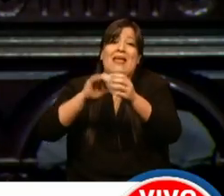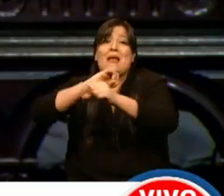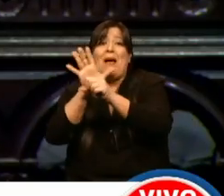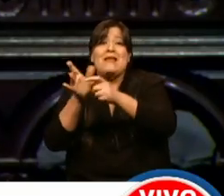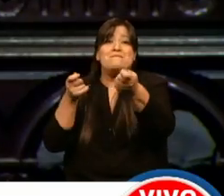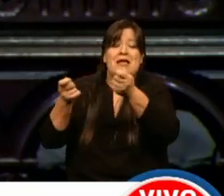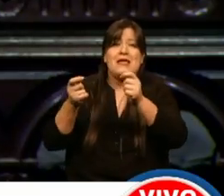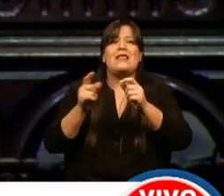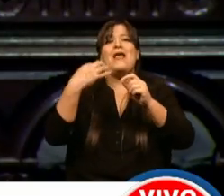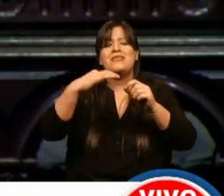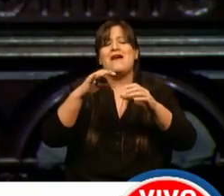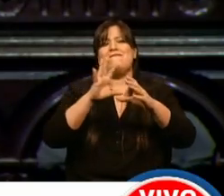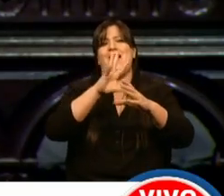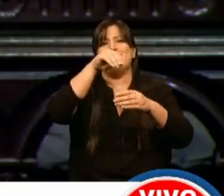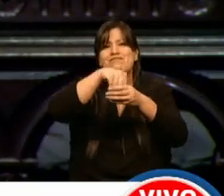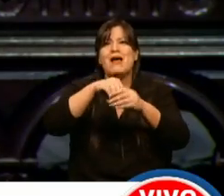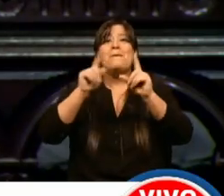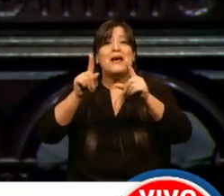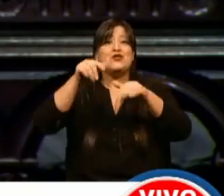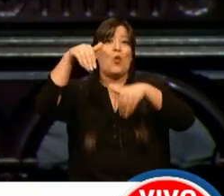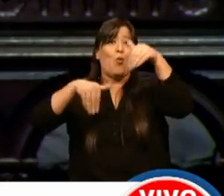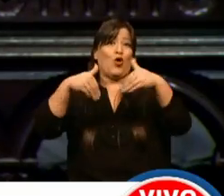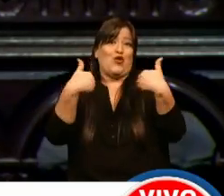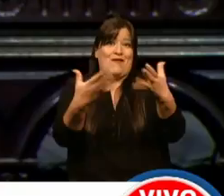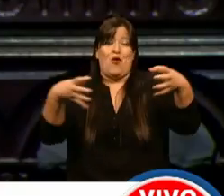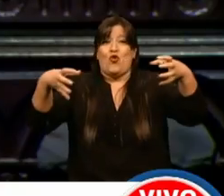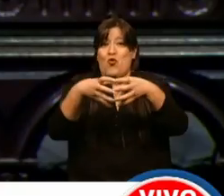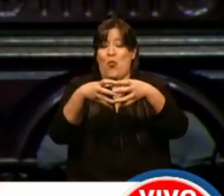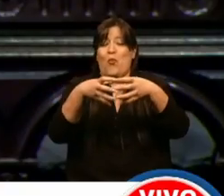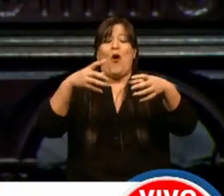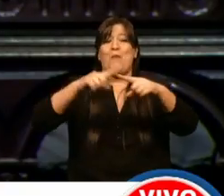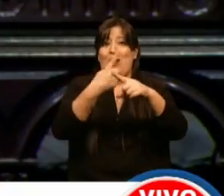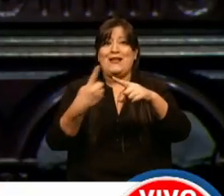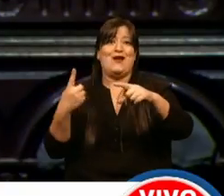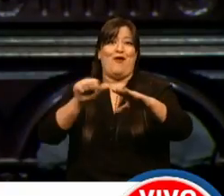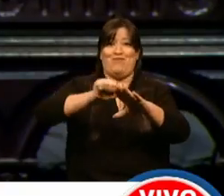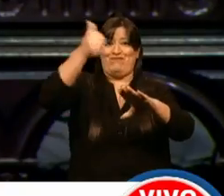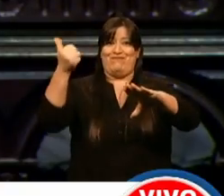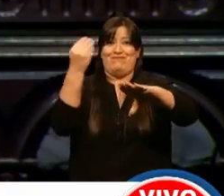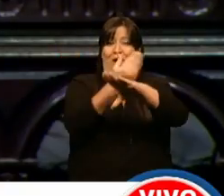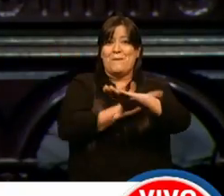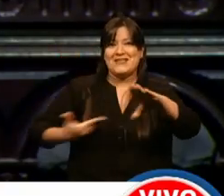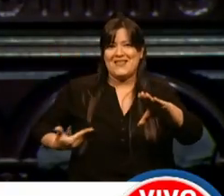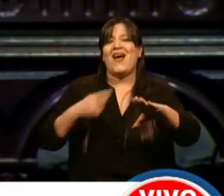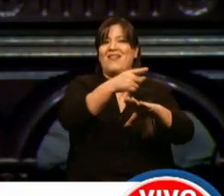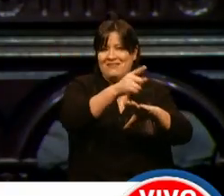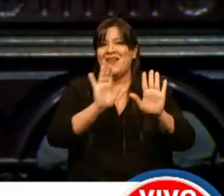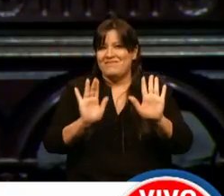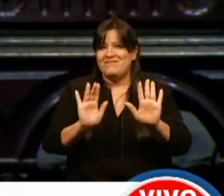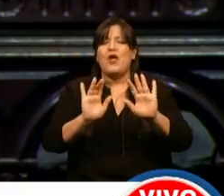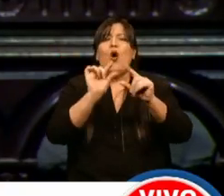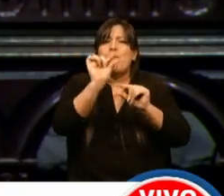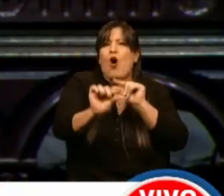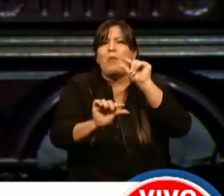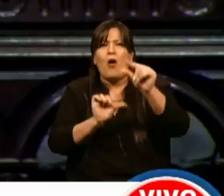plataforma electoral que la sociedad refrendó el 27 de octubre de 2019 creo que poquito a poquito y no sin